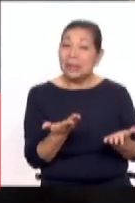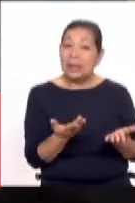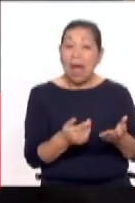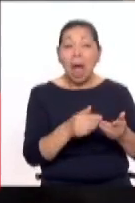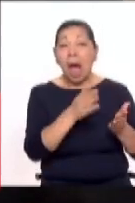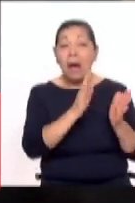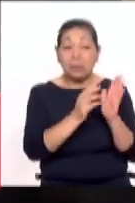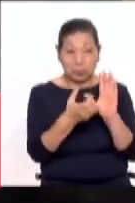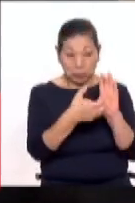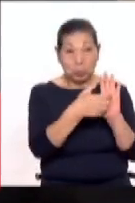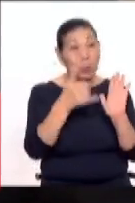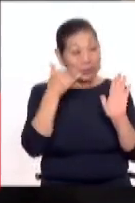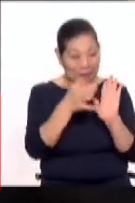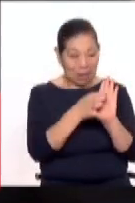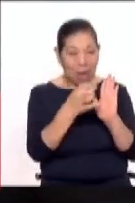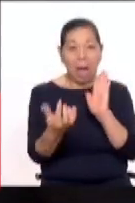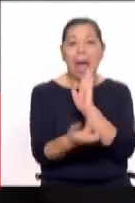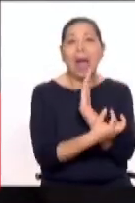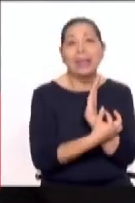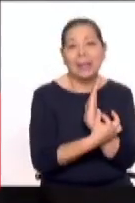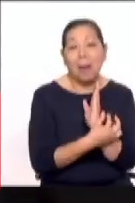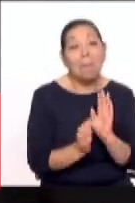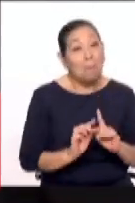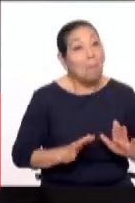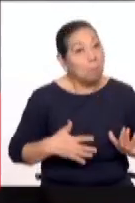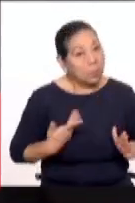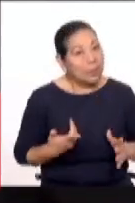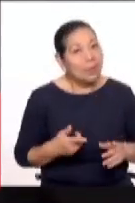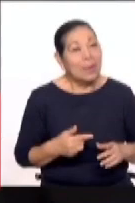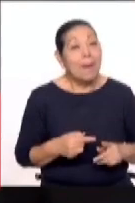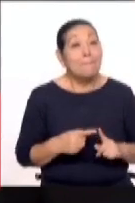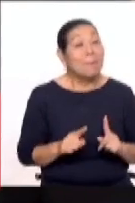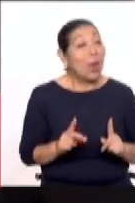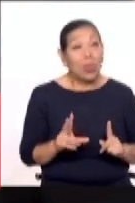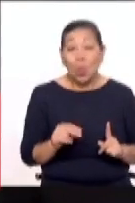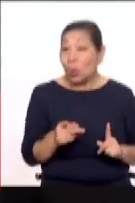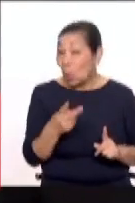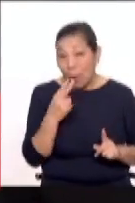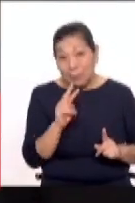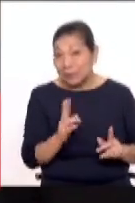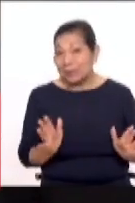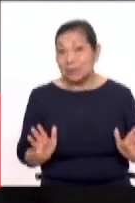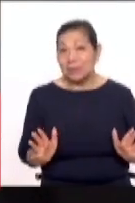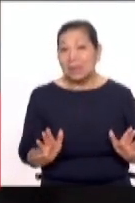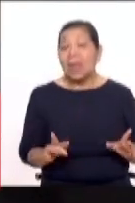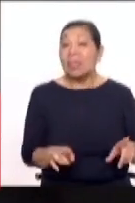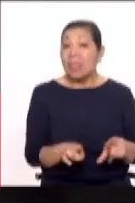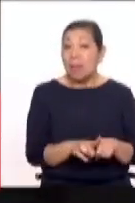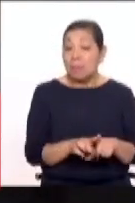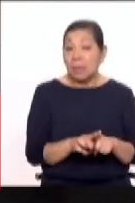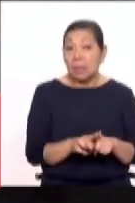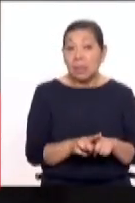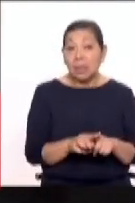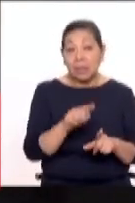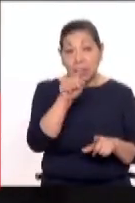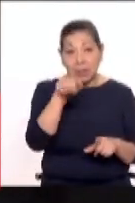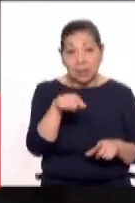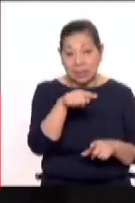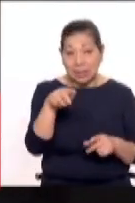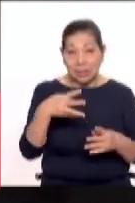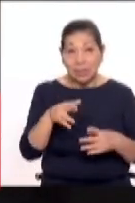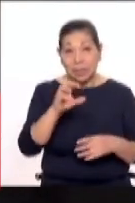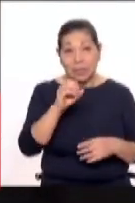parte posterior del mismo equipo. Entonces, ese es el email. Si no logramos verlo, pueden también digitar asterisco